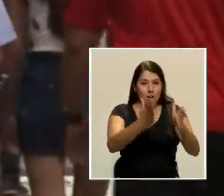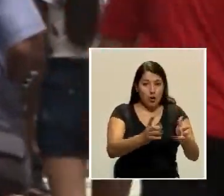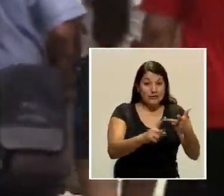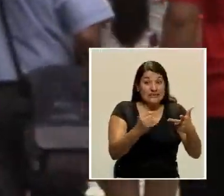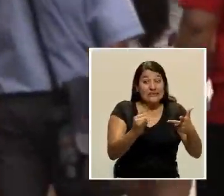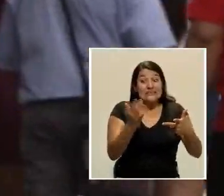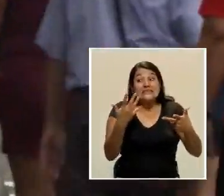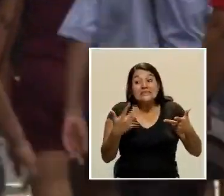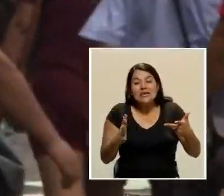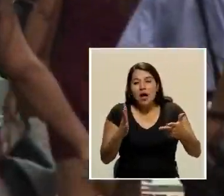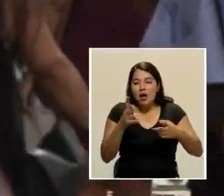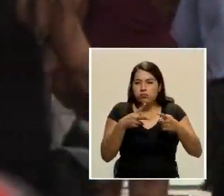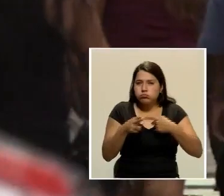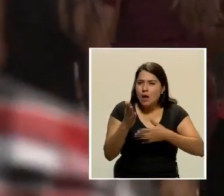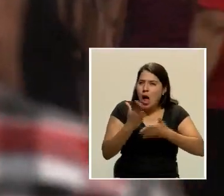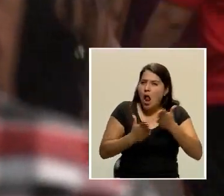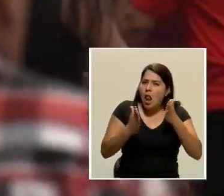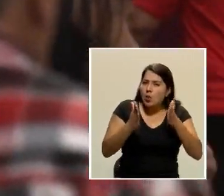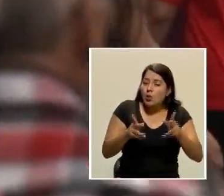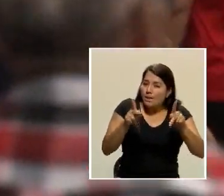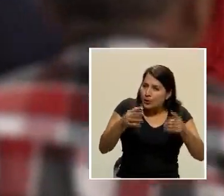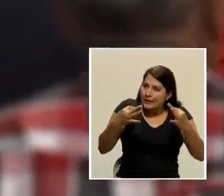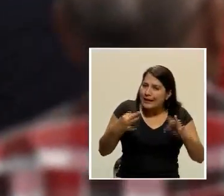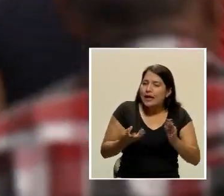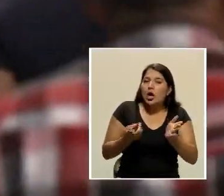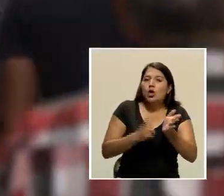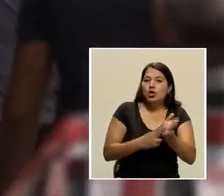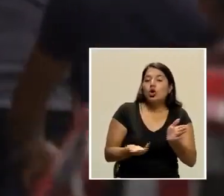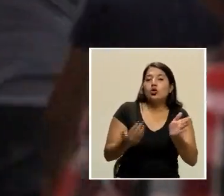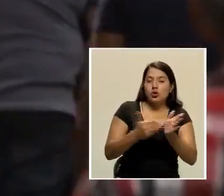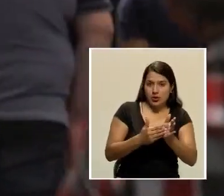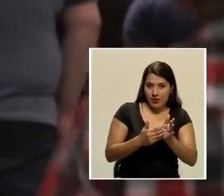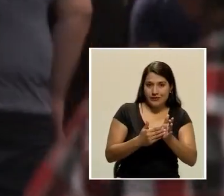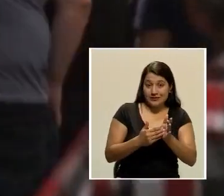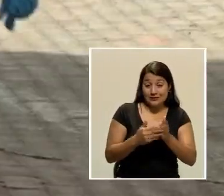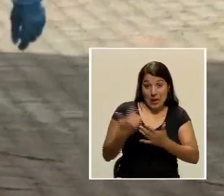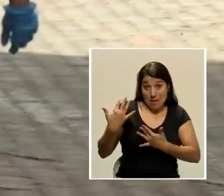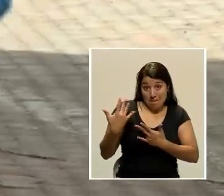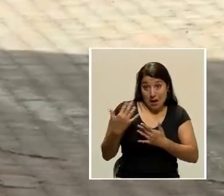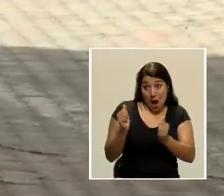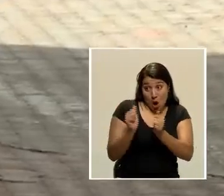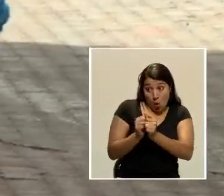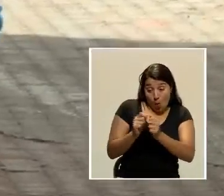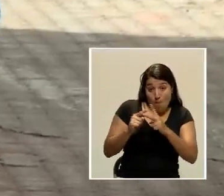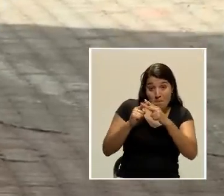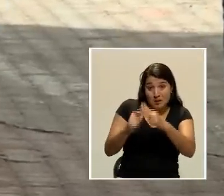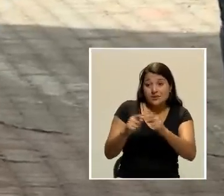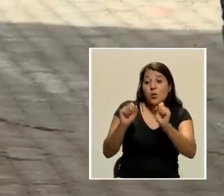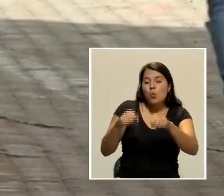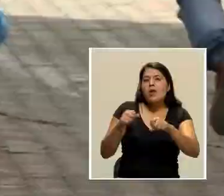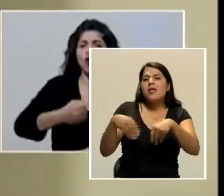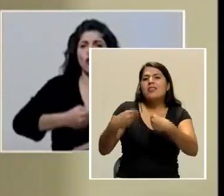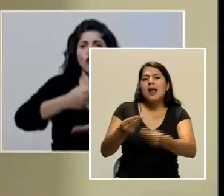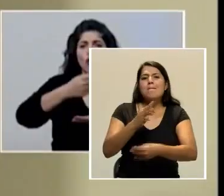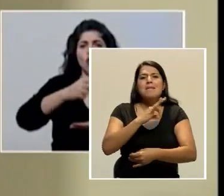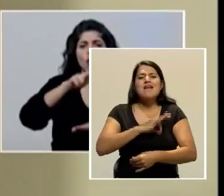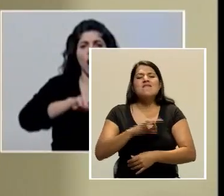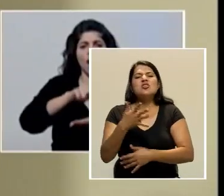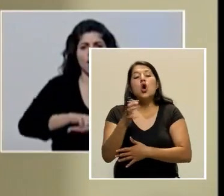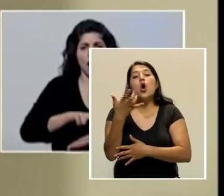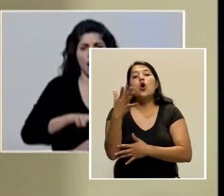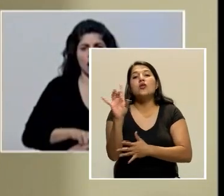solución crediticia, las empresas deberán haber sido afectadas por el COVID-19 y comprometerse a mantener el nivel de empleo existente en el momento de